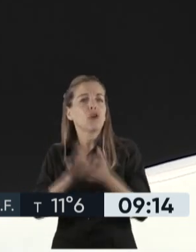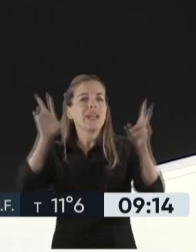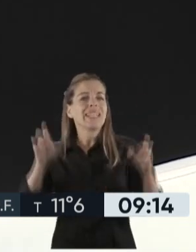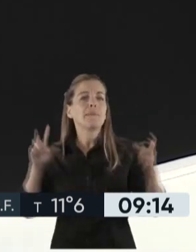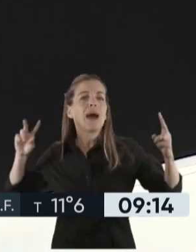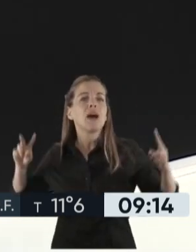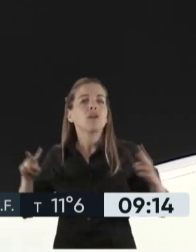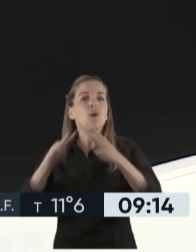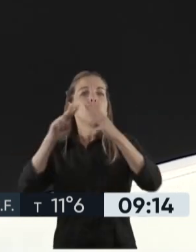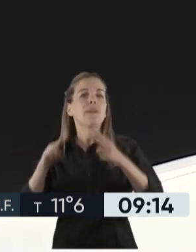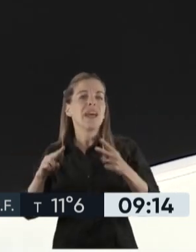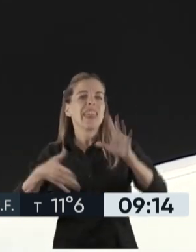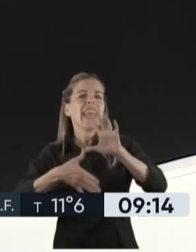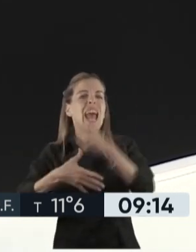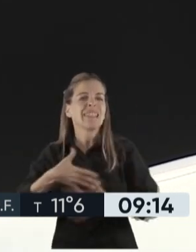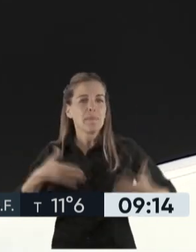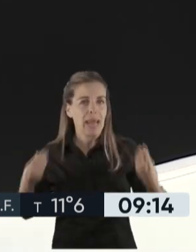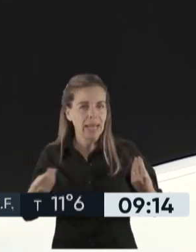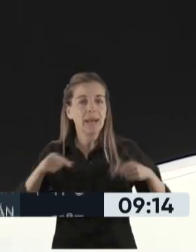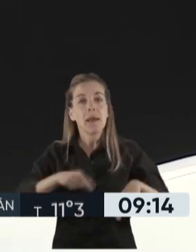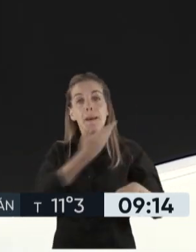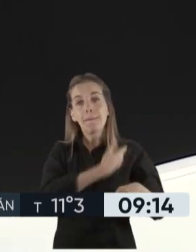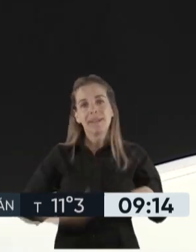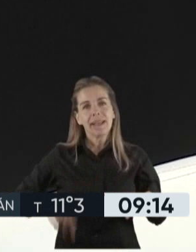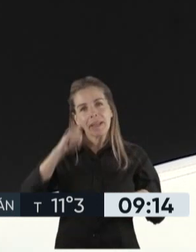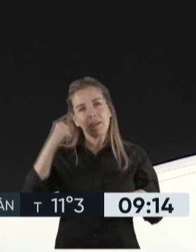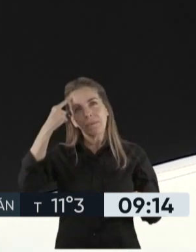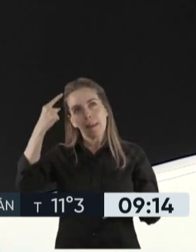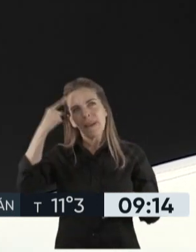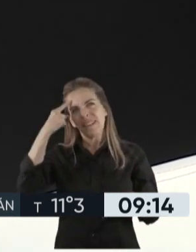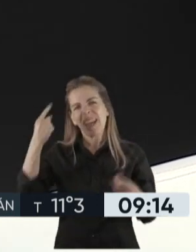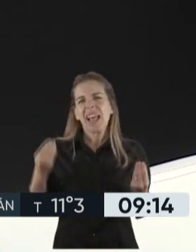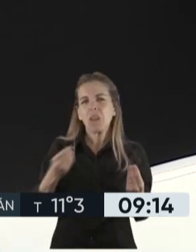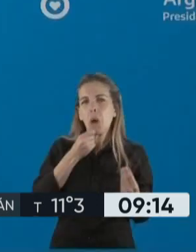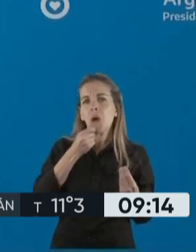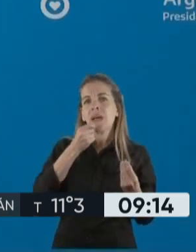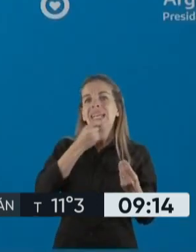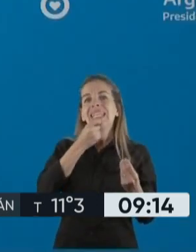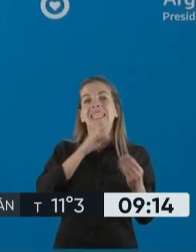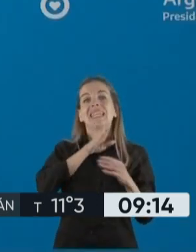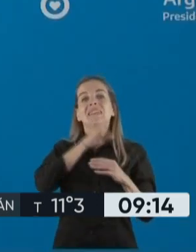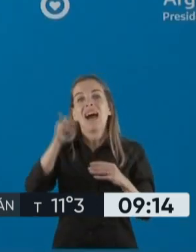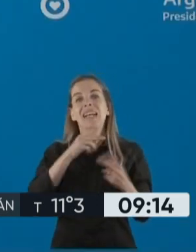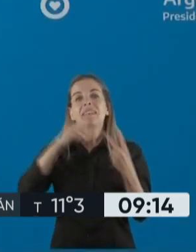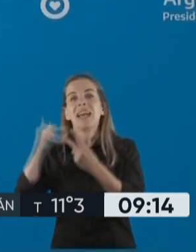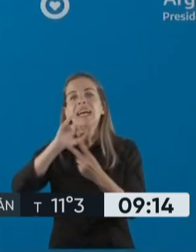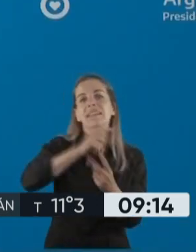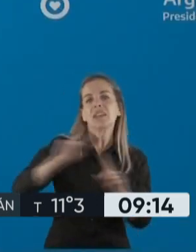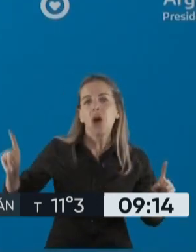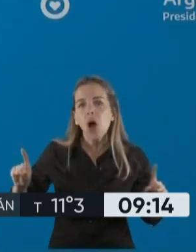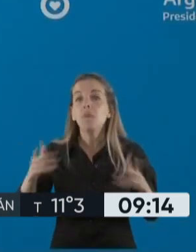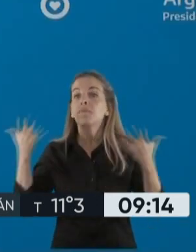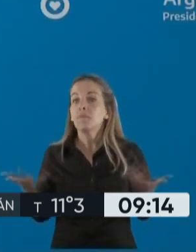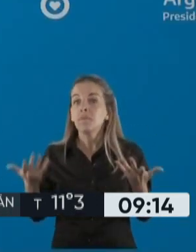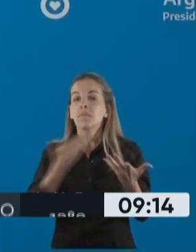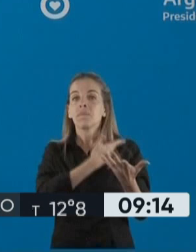las Américas, que el presidente está evaluando. Usted nos dijo si va a ir o no va a ir. Si efectivamente ya decidió ir